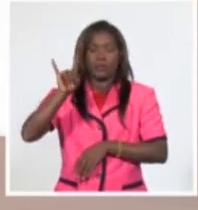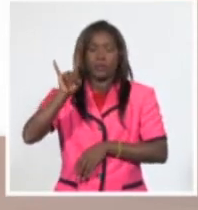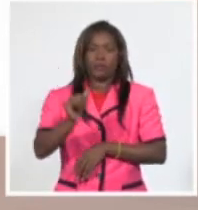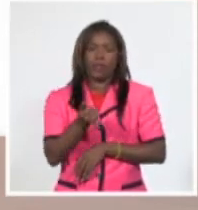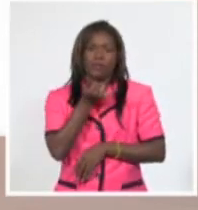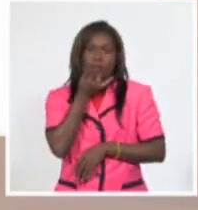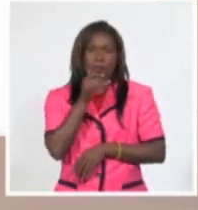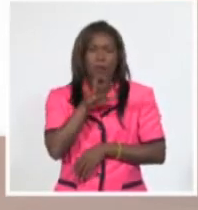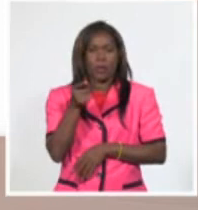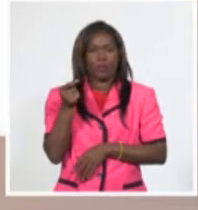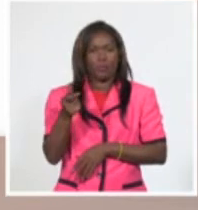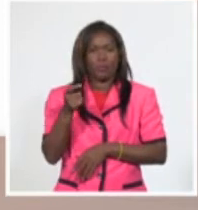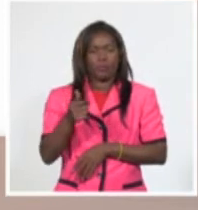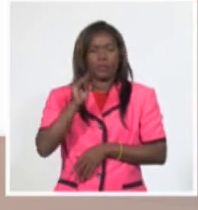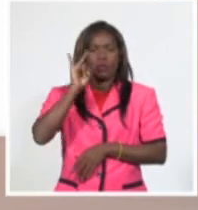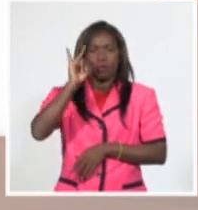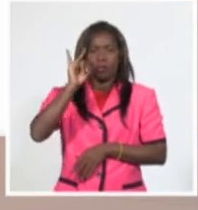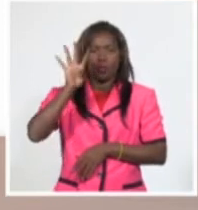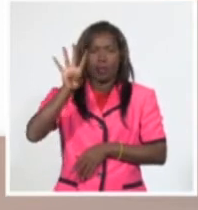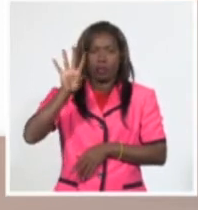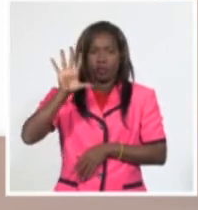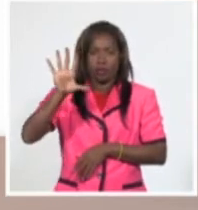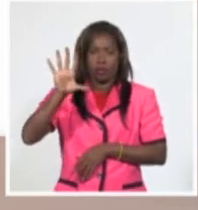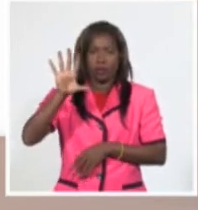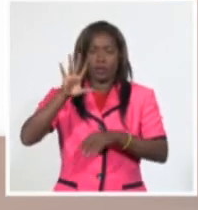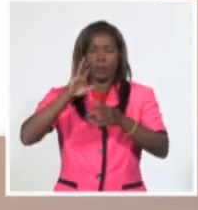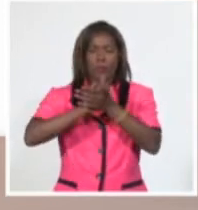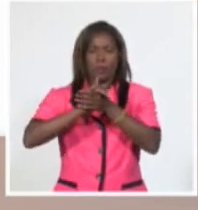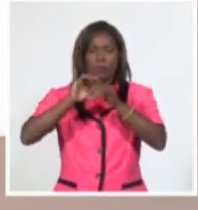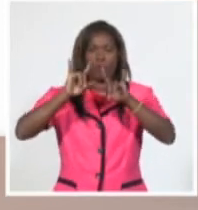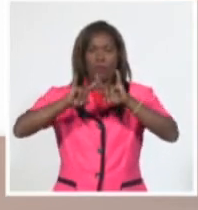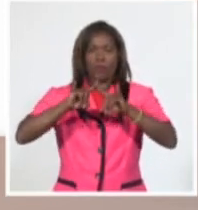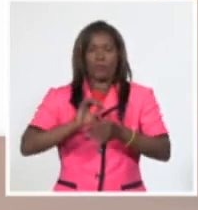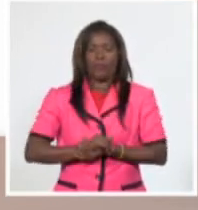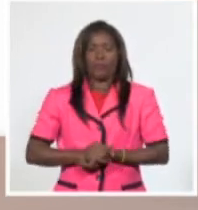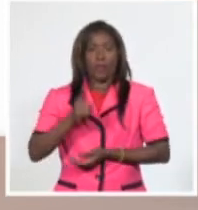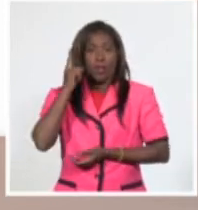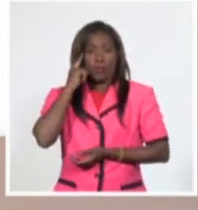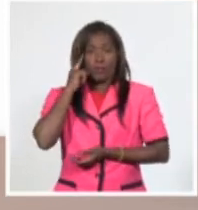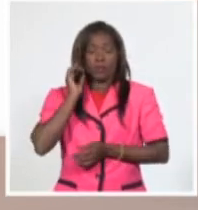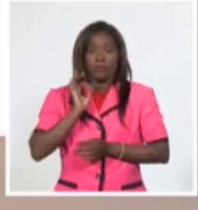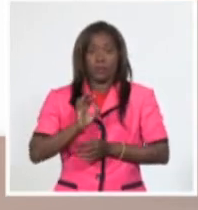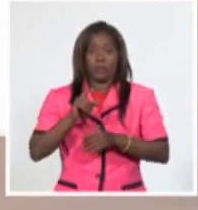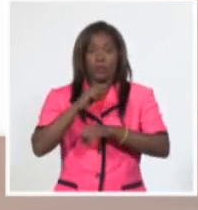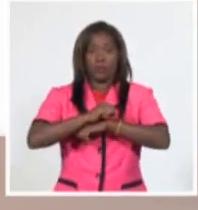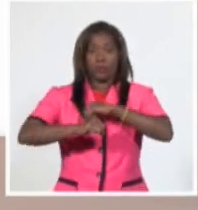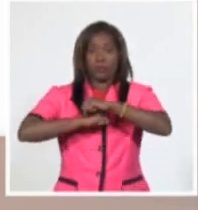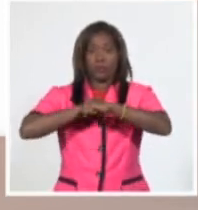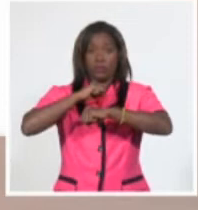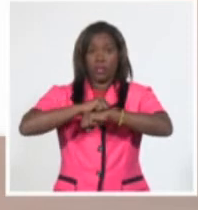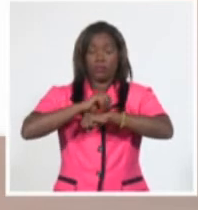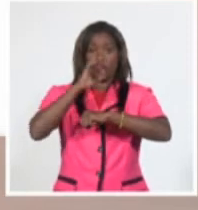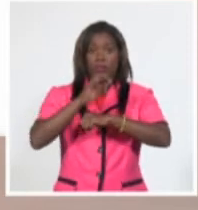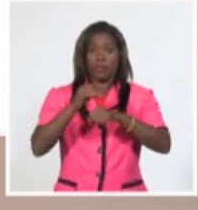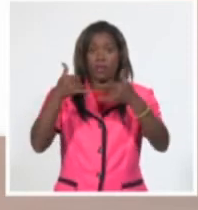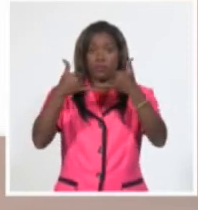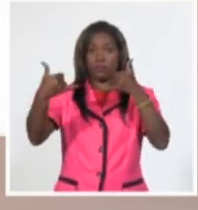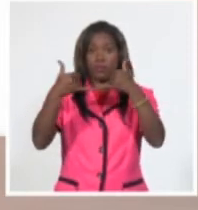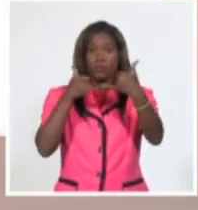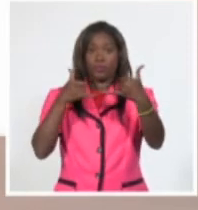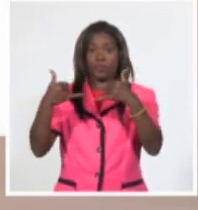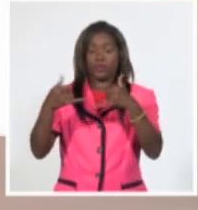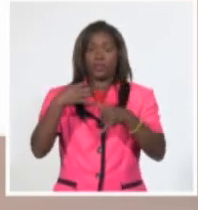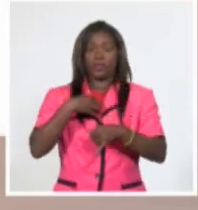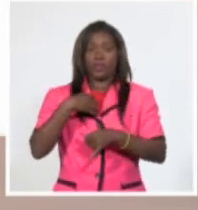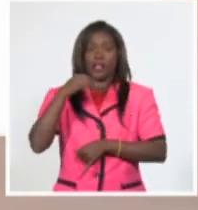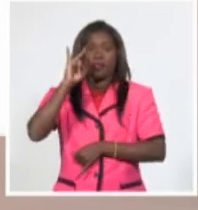en el pico diurno es de 745 megawatts. Recordemos que el sistema opera con 70 megawatts de reserva.